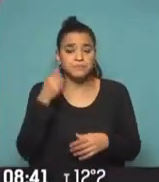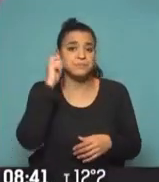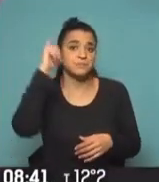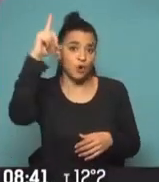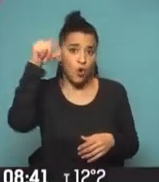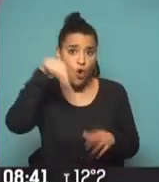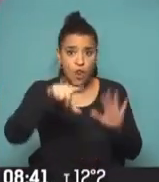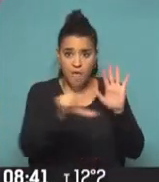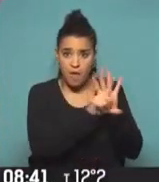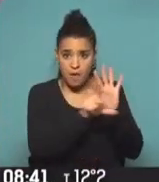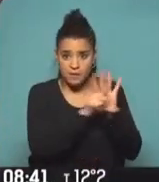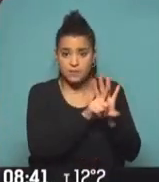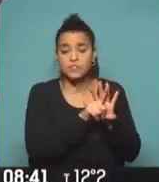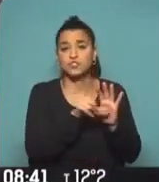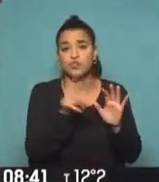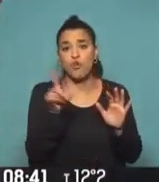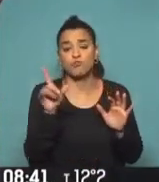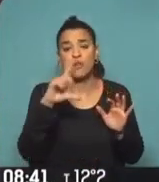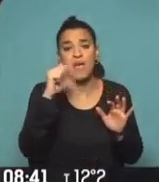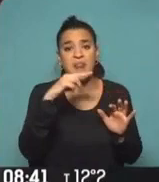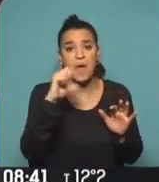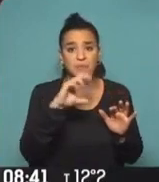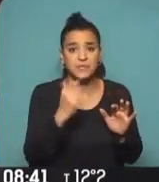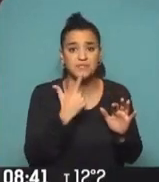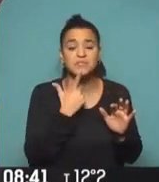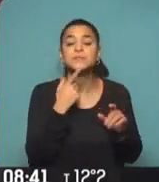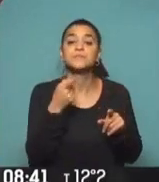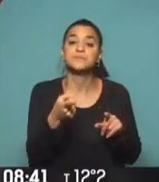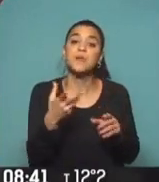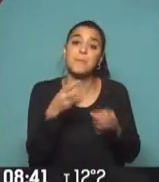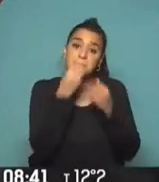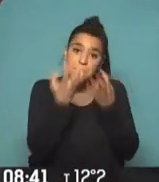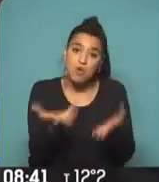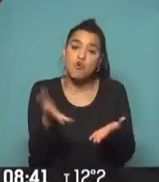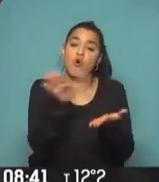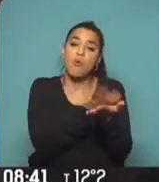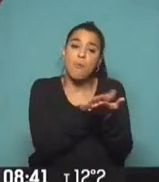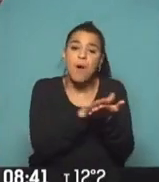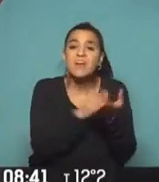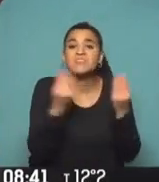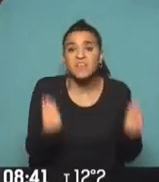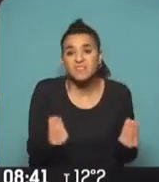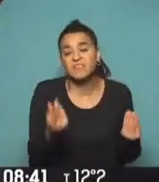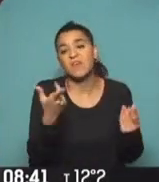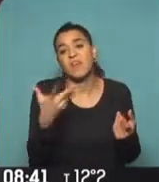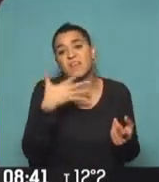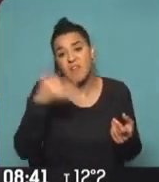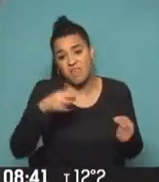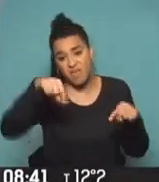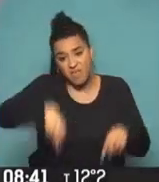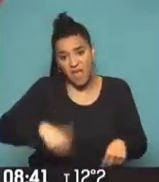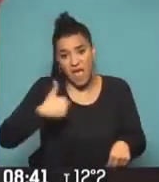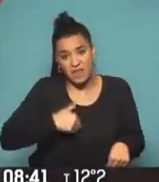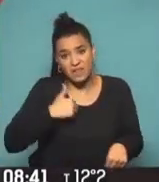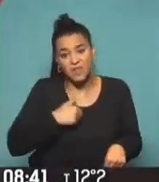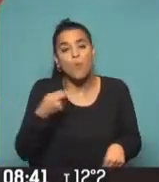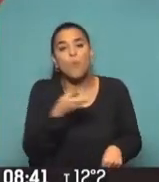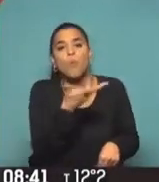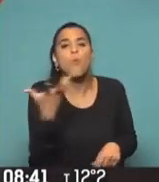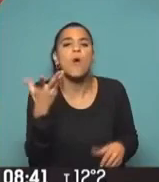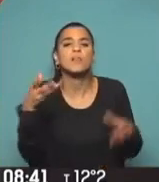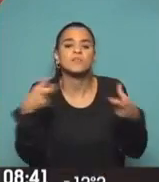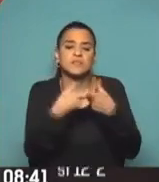legalización esta regulación y tratar de establecer mejoras en base a la realidad que vivimos todos los días acá en argentina y cuántas entidades